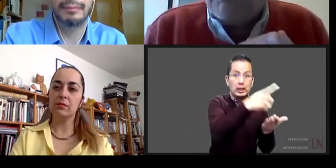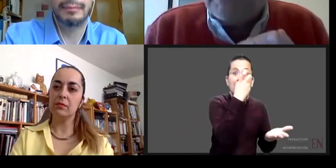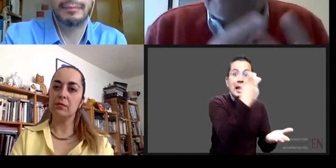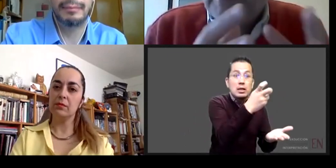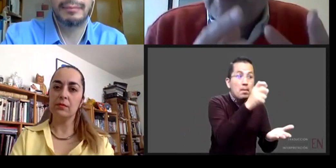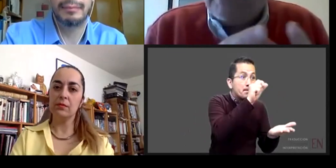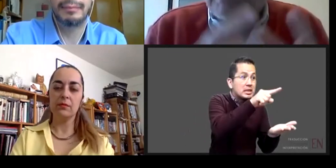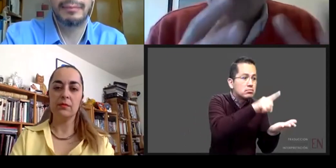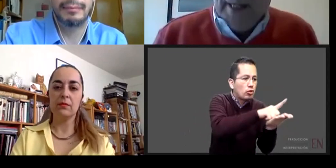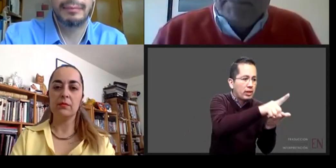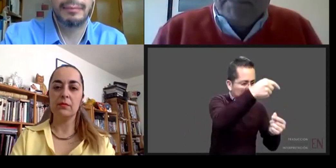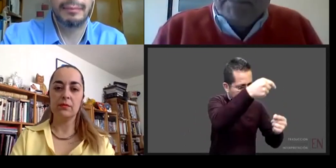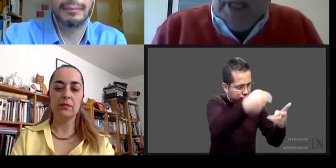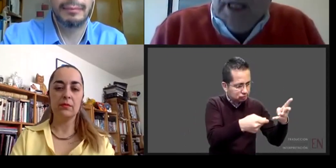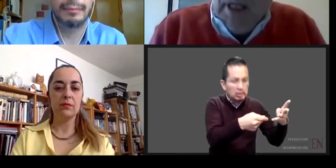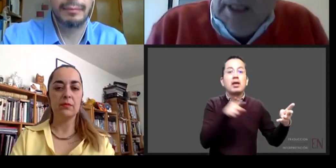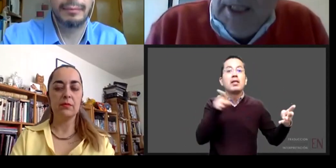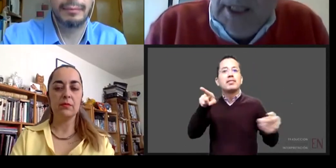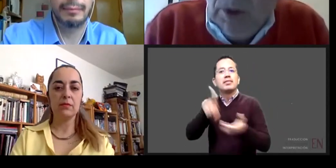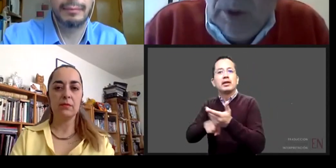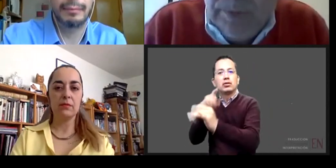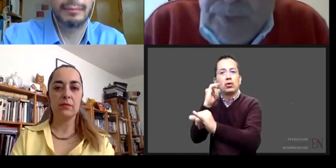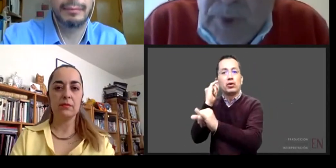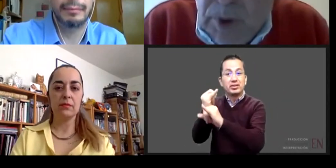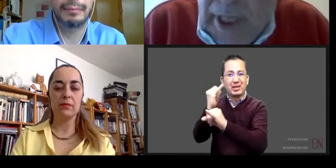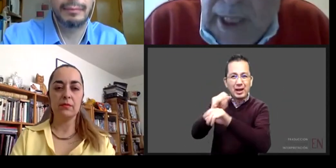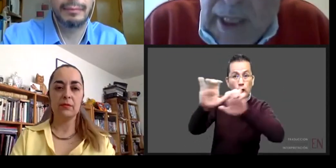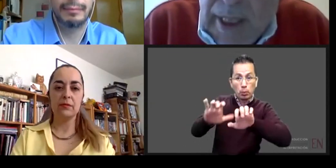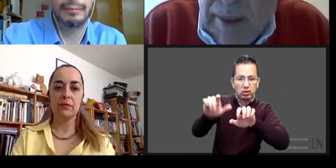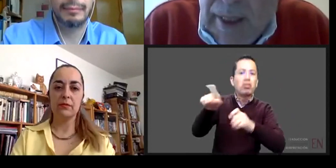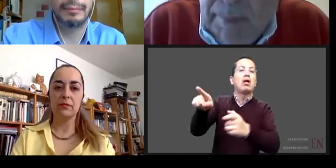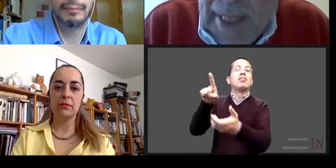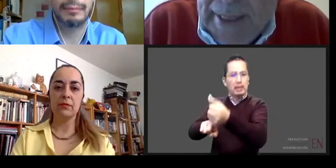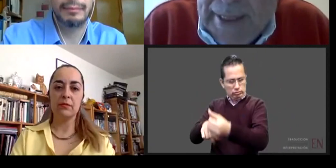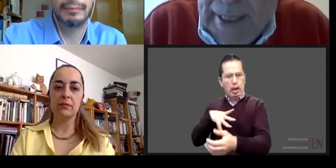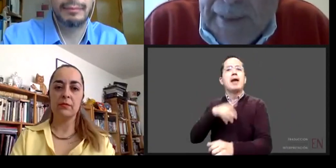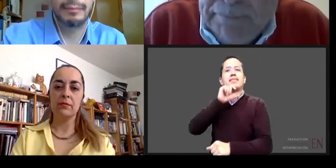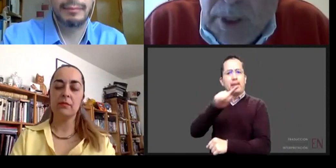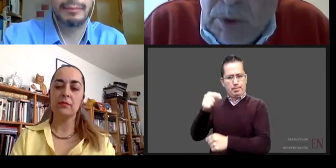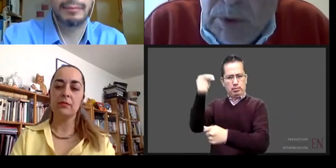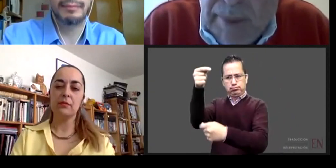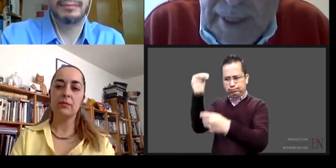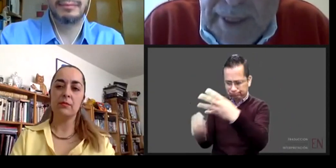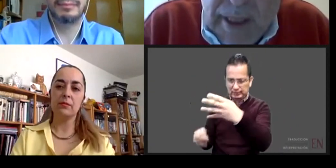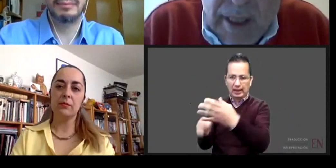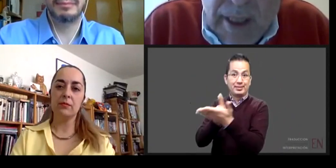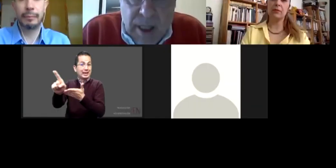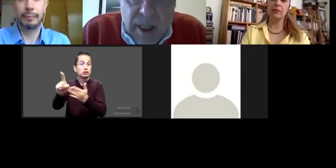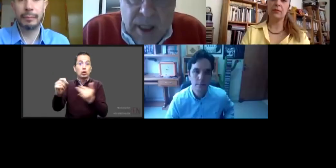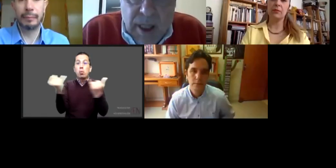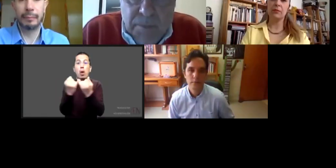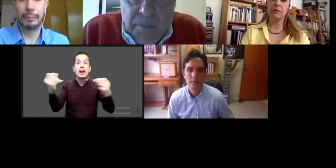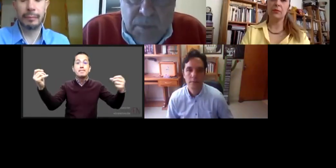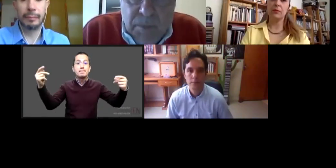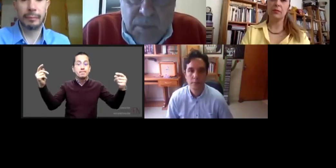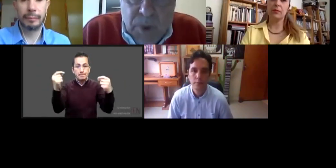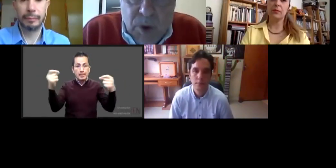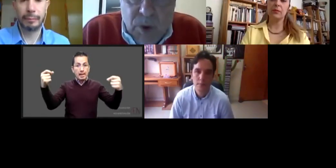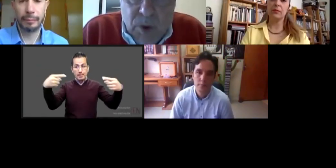entorno digital, en el mundo virtual. Y esto nos tiene que plantear justamente